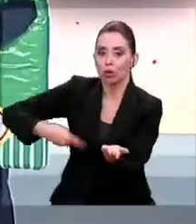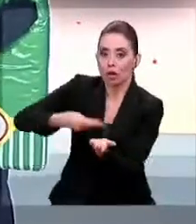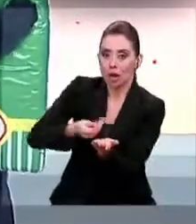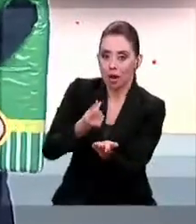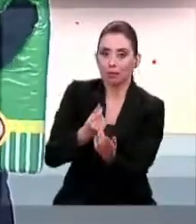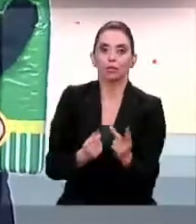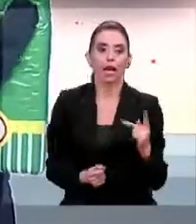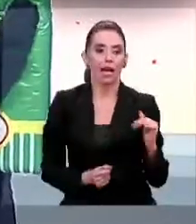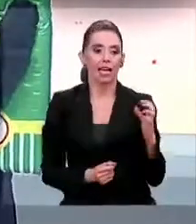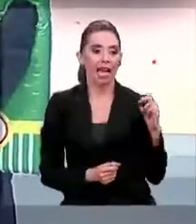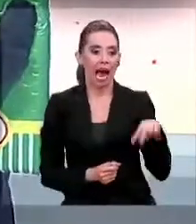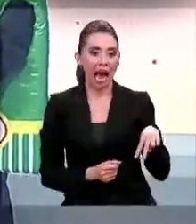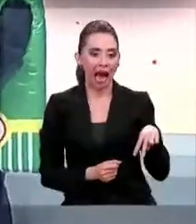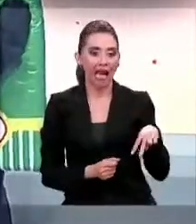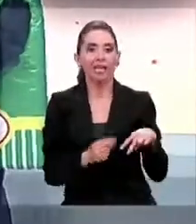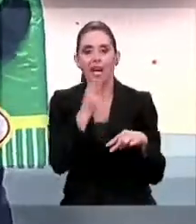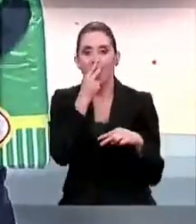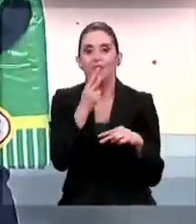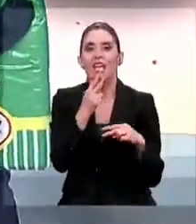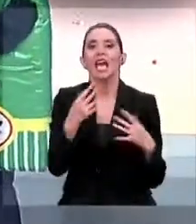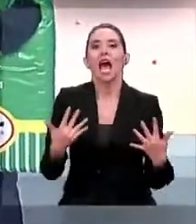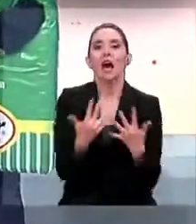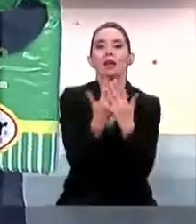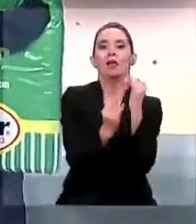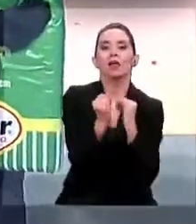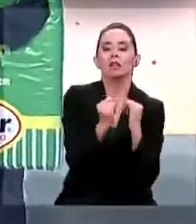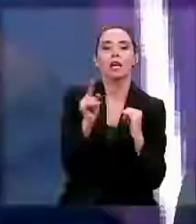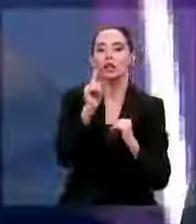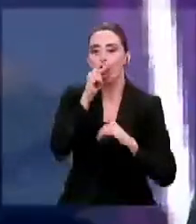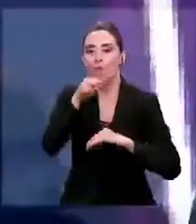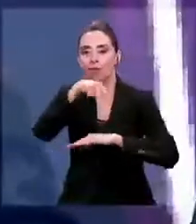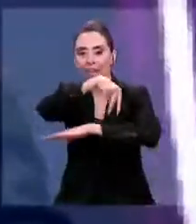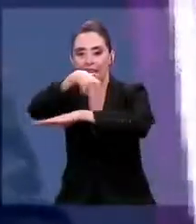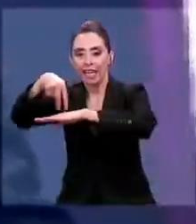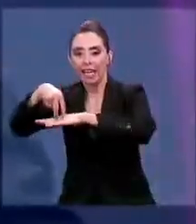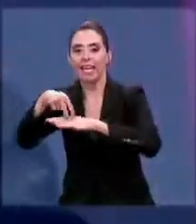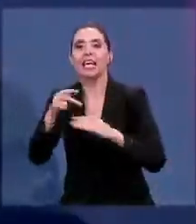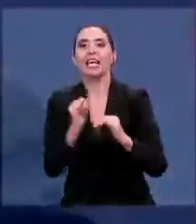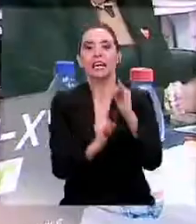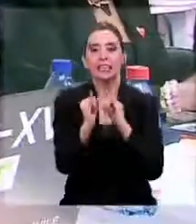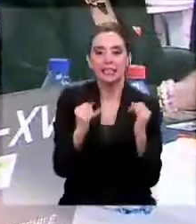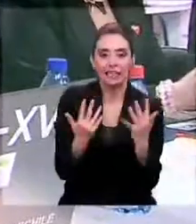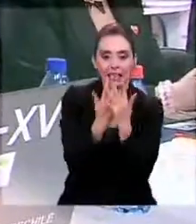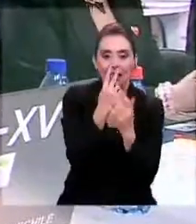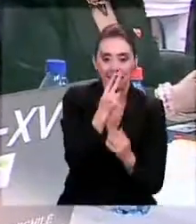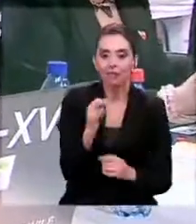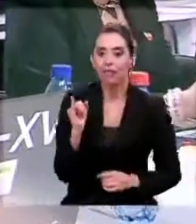Karen, las redes, porque esto lo estamos viendo. Lo que no se ve aquí en el escenario se ve en las redes. Así es, Francisco. Bueno, están que arden las redes.